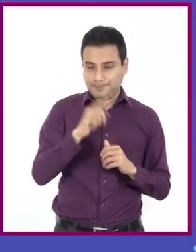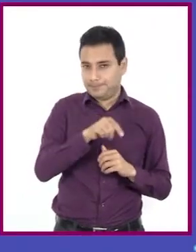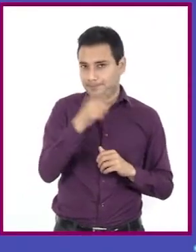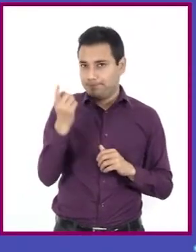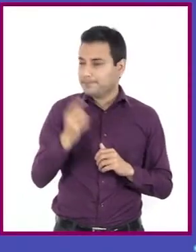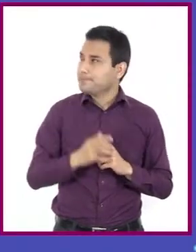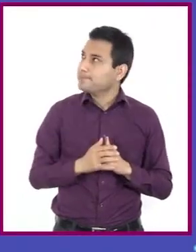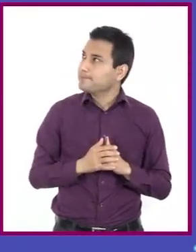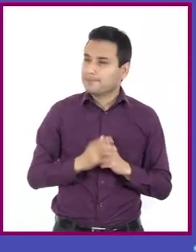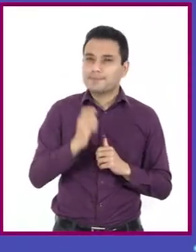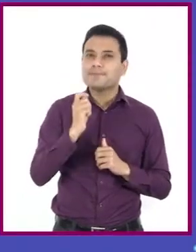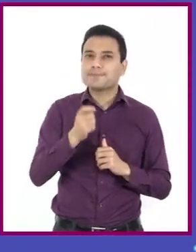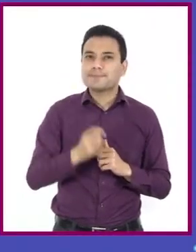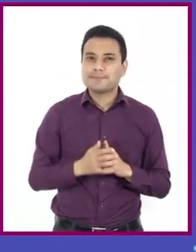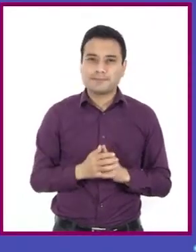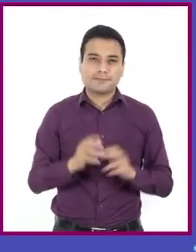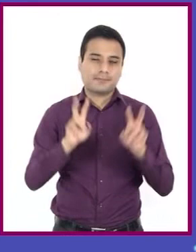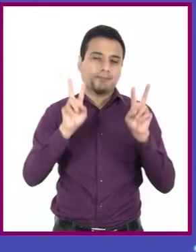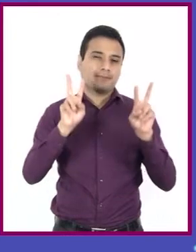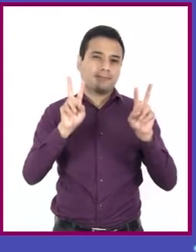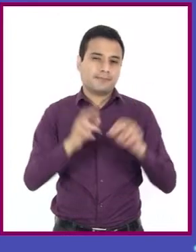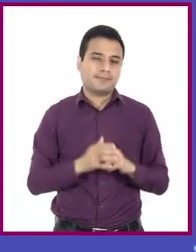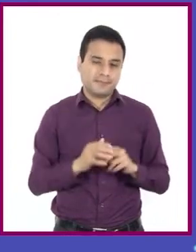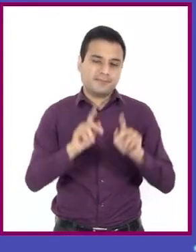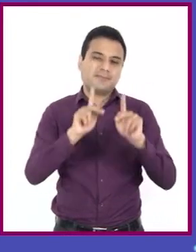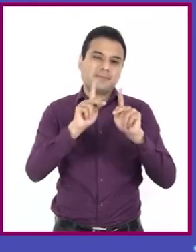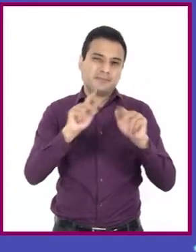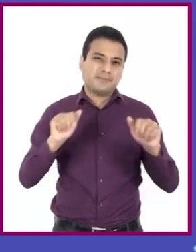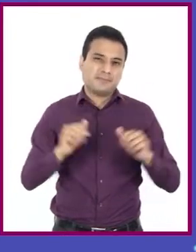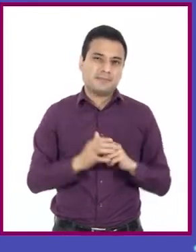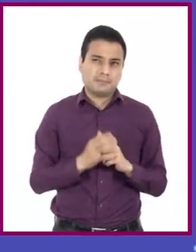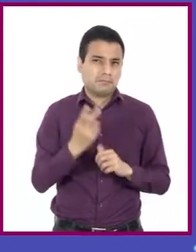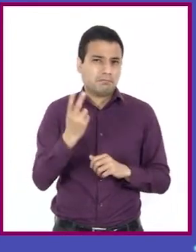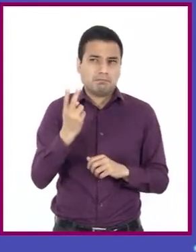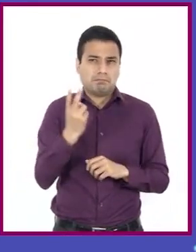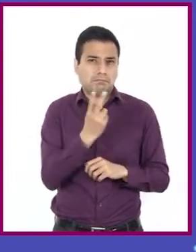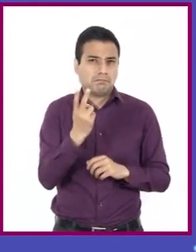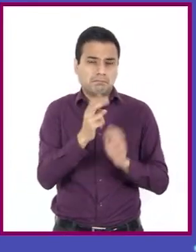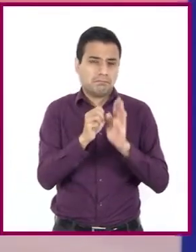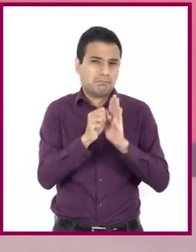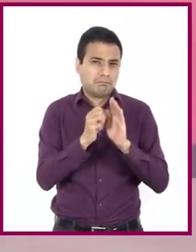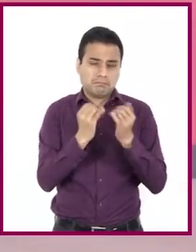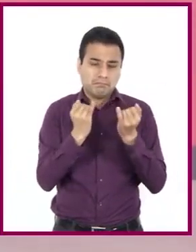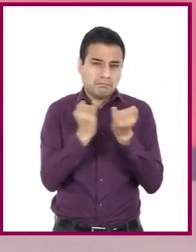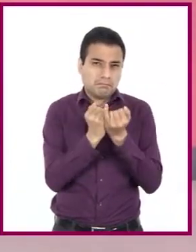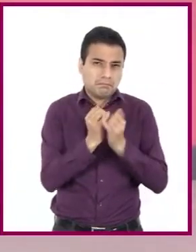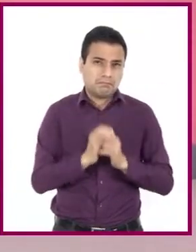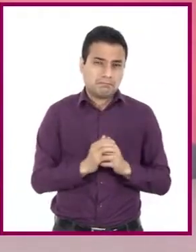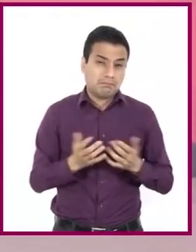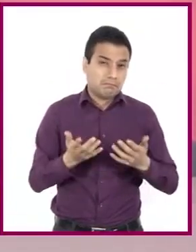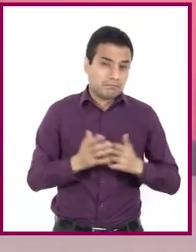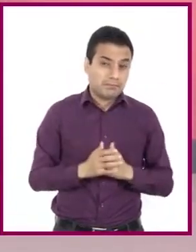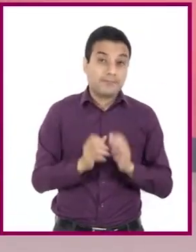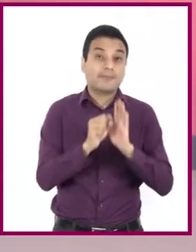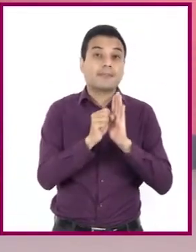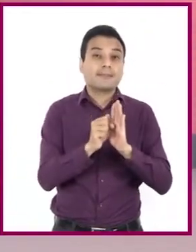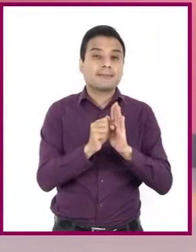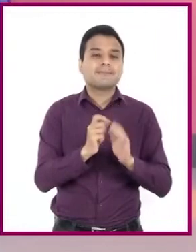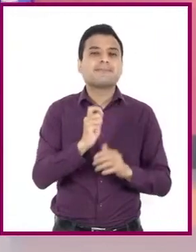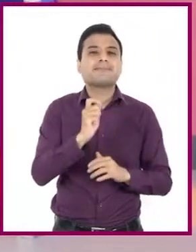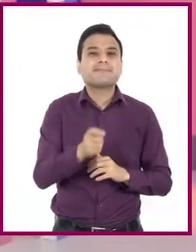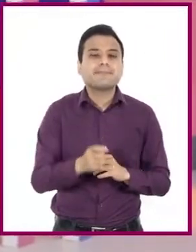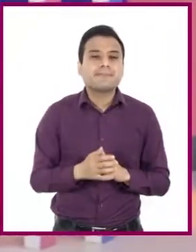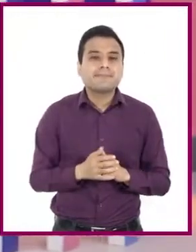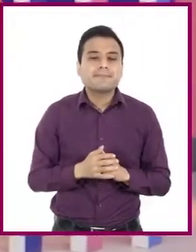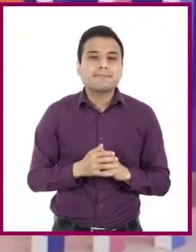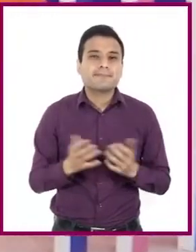para referirse a la paz y ambas imágenes son símbolos. Así, un símbolo es una manera de